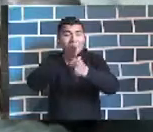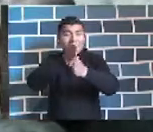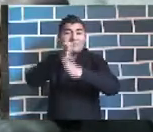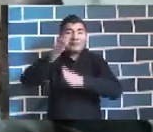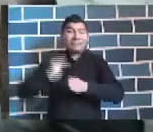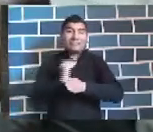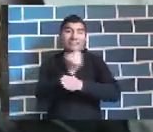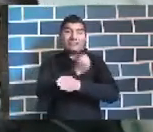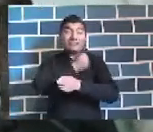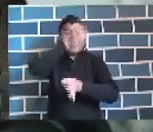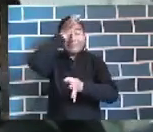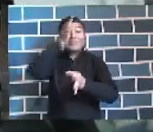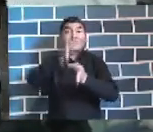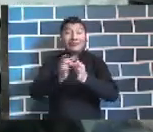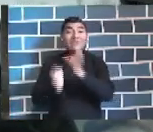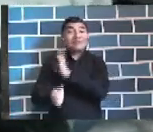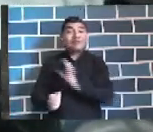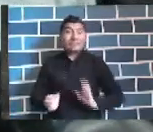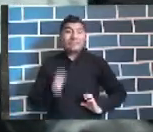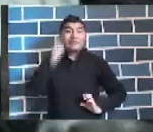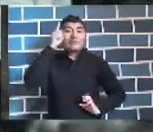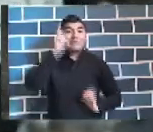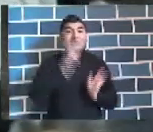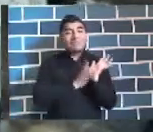fe, Cristo Jesús.